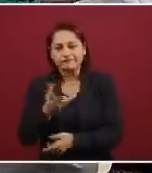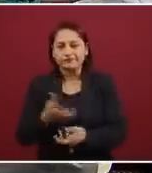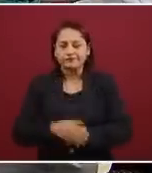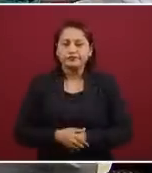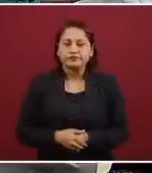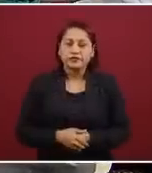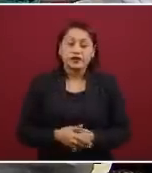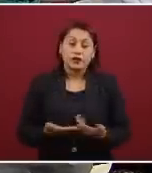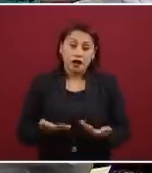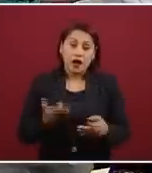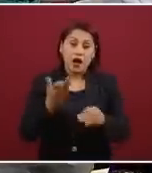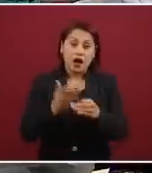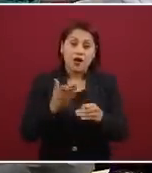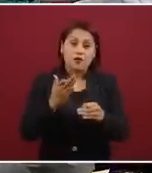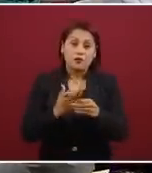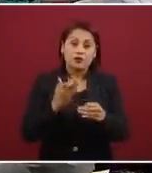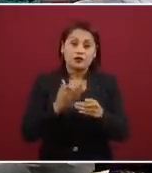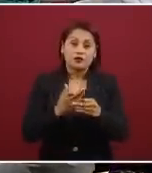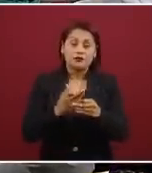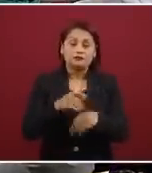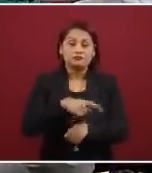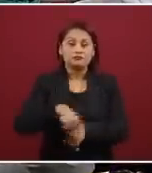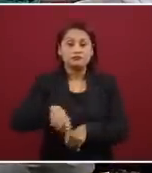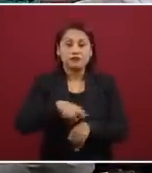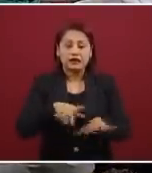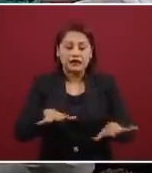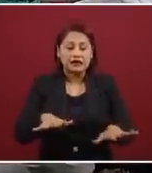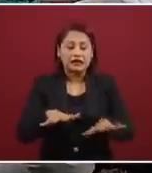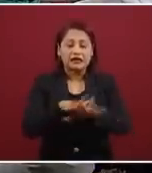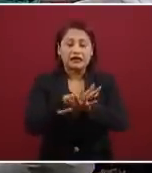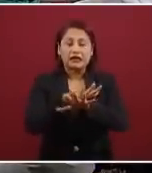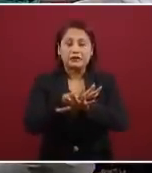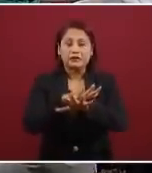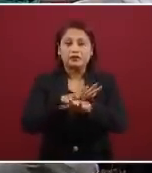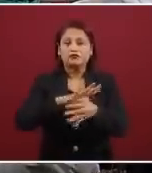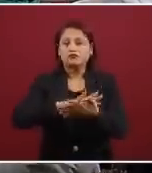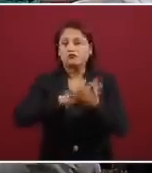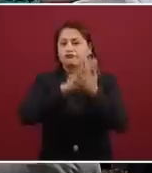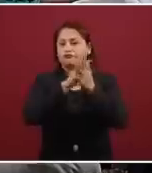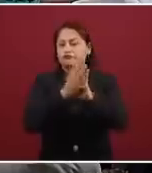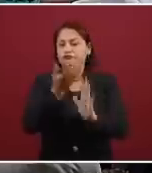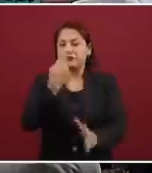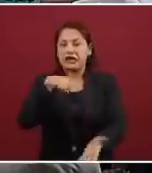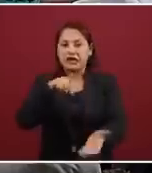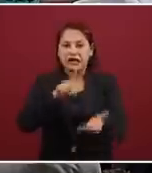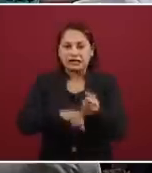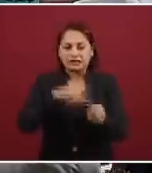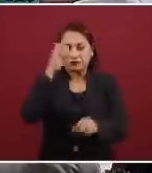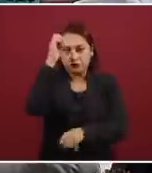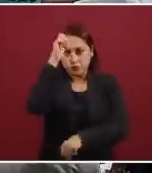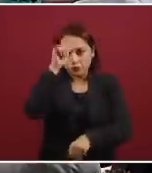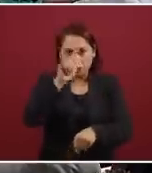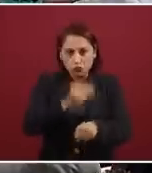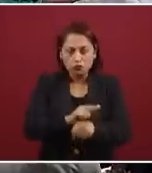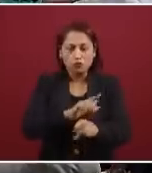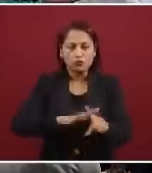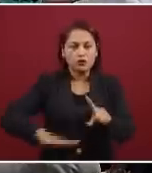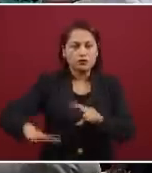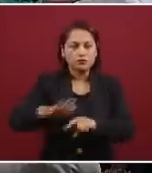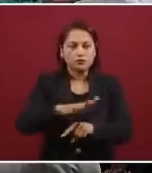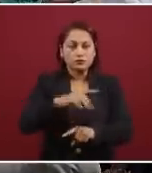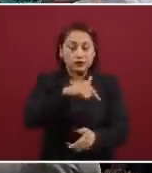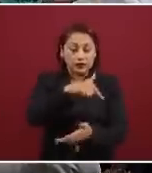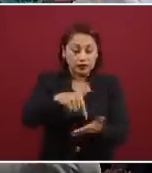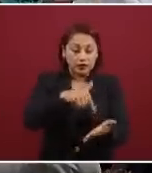la idea es ir hacia un cambio social, un cambio cultural que nos permita recuperar nuestras comunidades, nuestros espacios